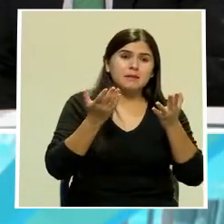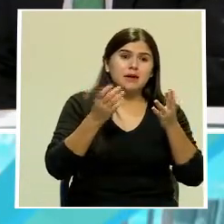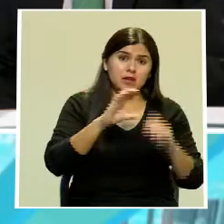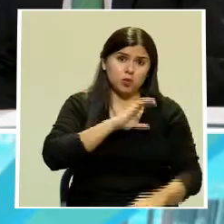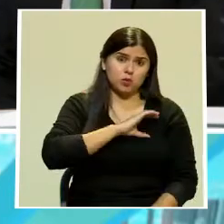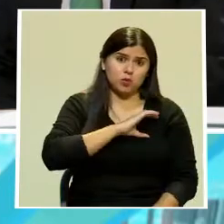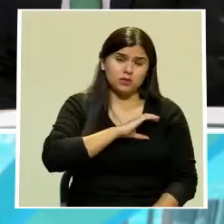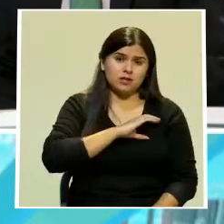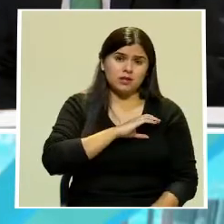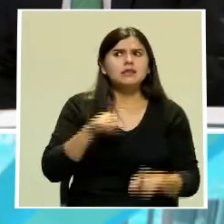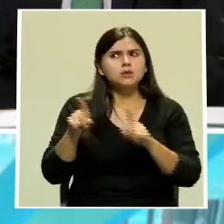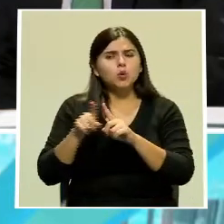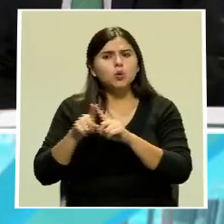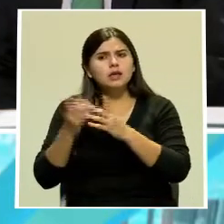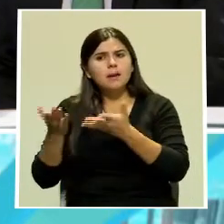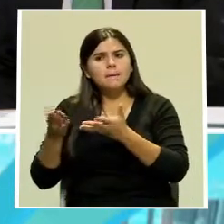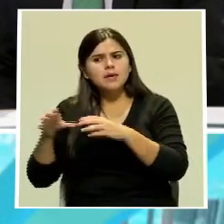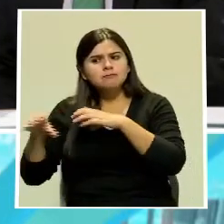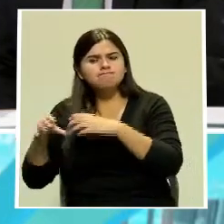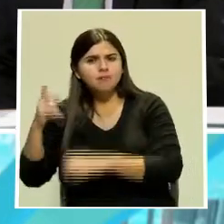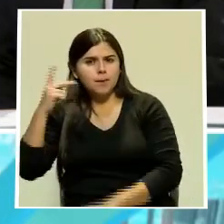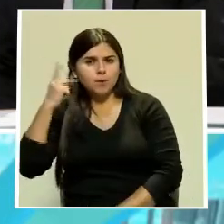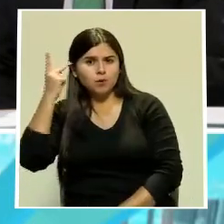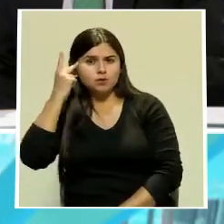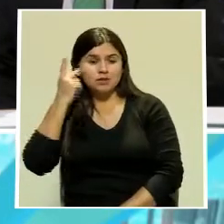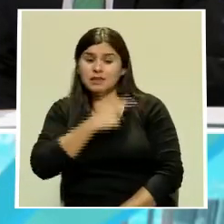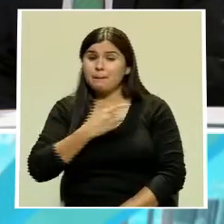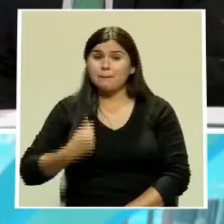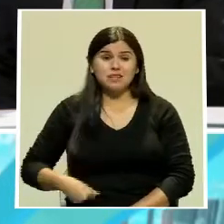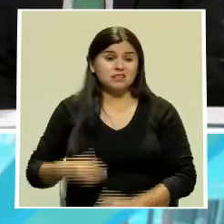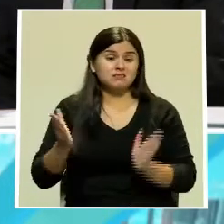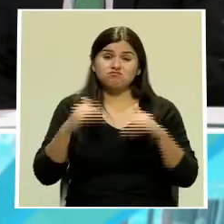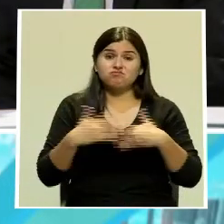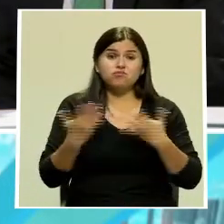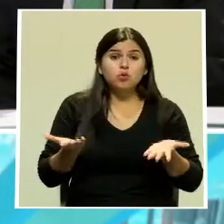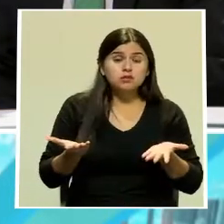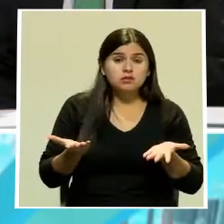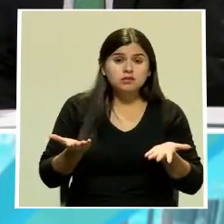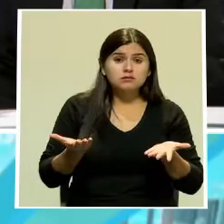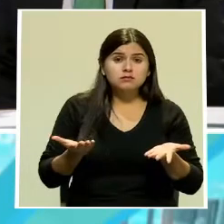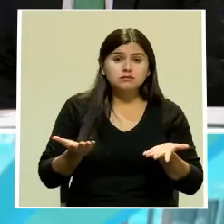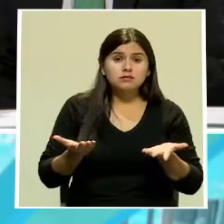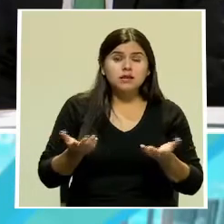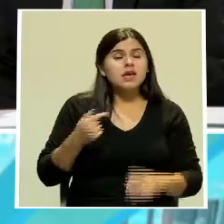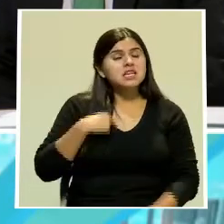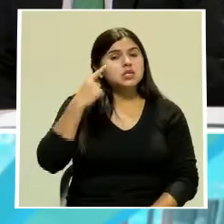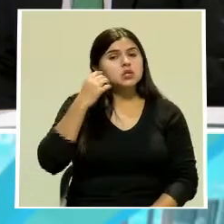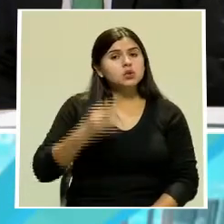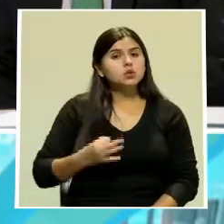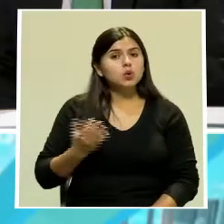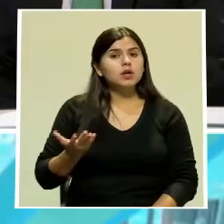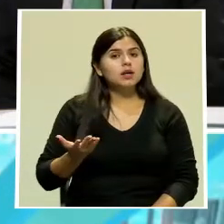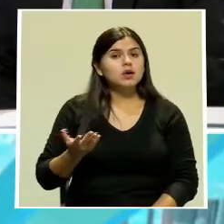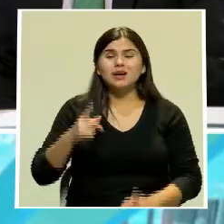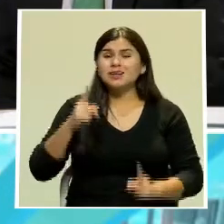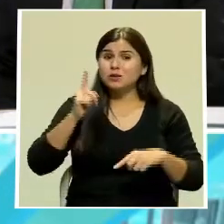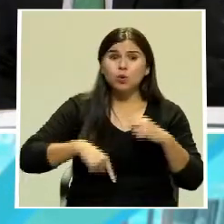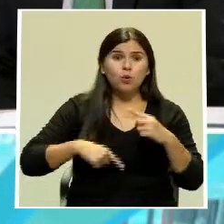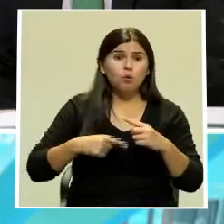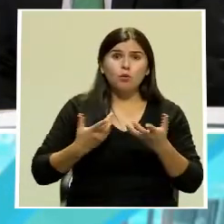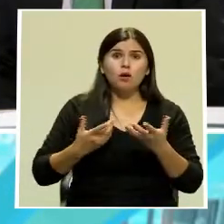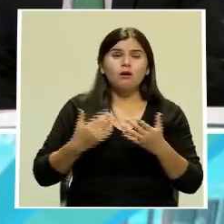una intervención política. Y el presidente está ausente en eso. Y me parece que eso no puede, digamos, demorarse mucho tiempo.